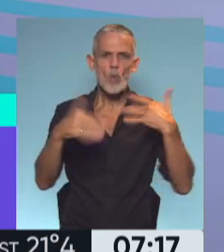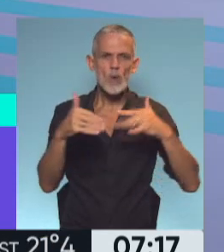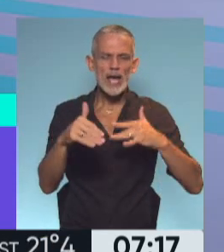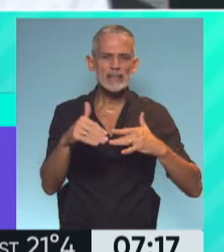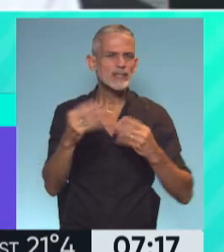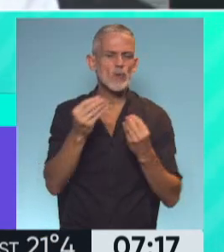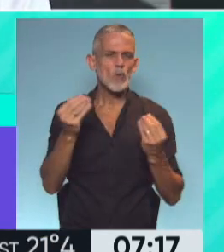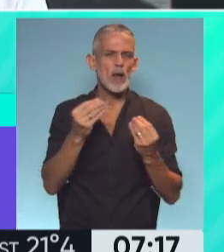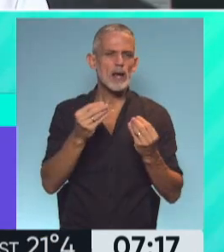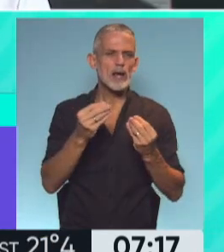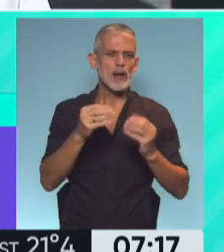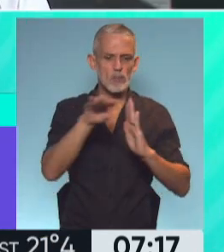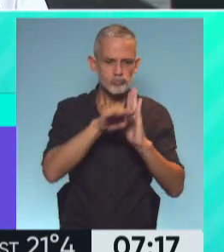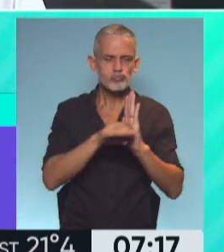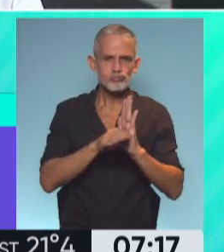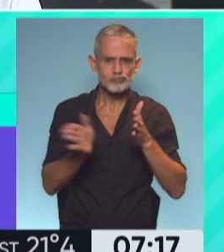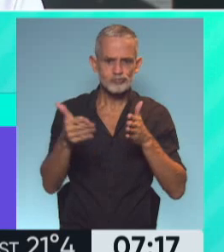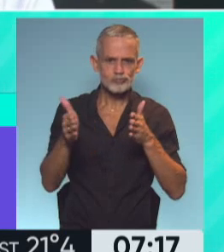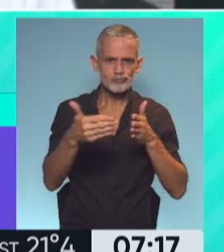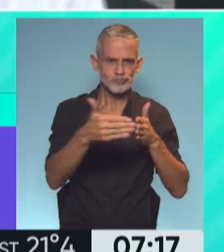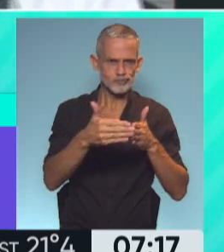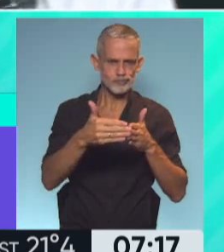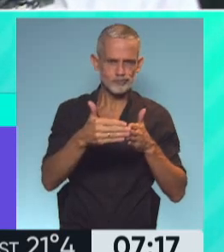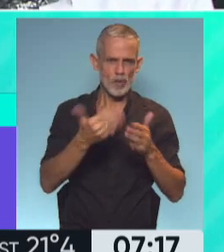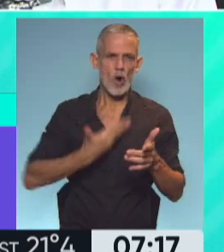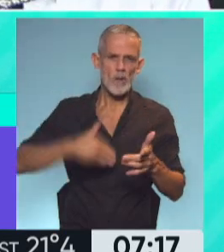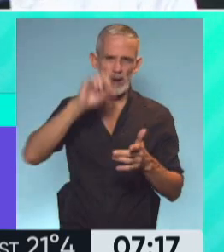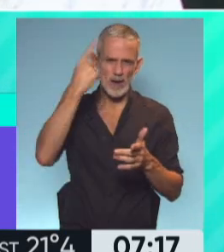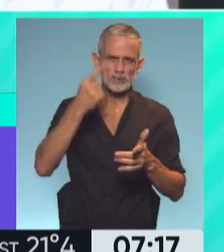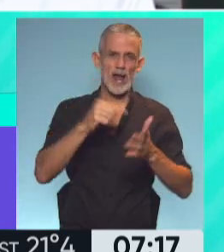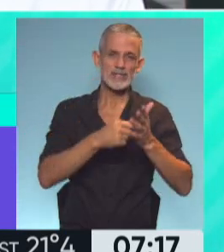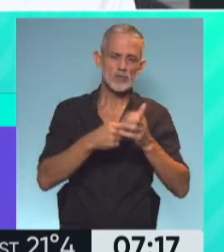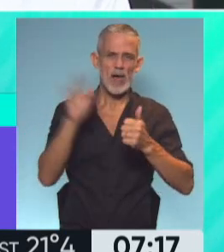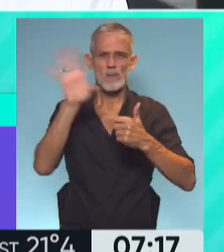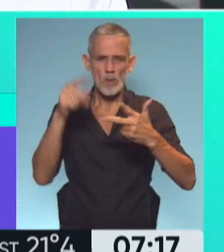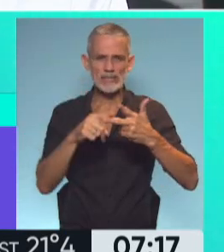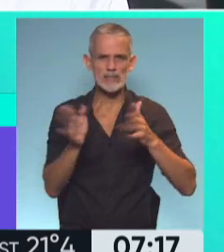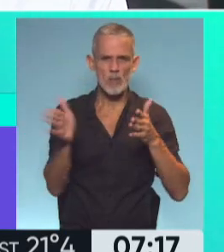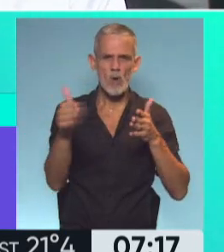Me refiero a las restricciones que ya se empiezan a evaluar en el gobierno nacional, la ciudad, la provincia.